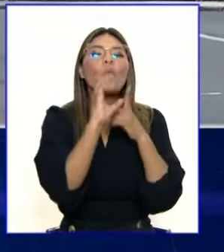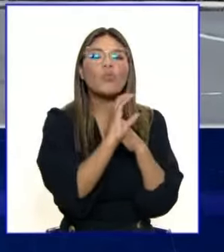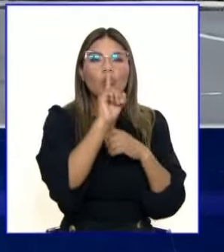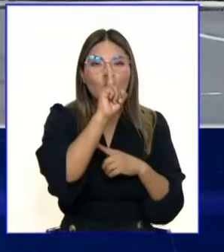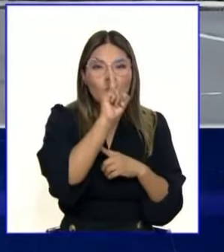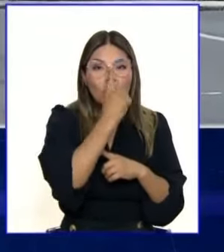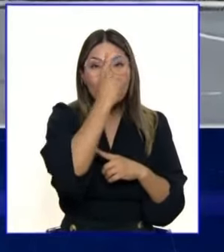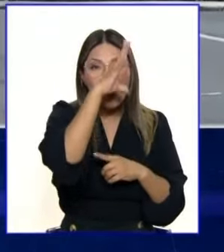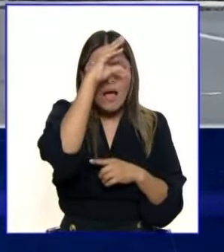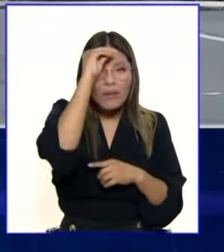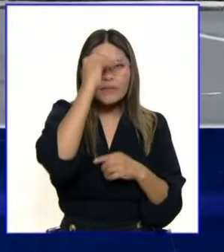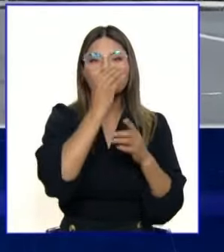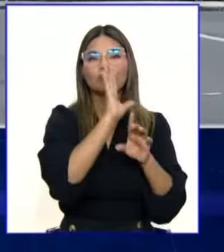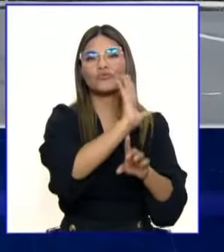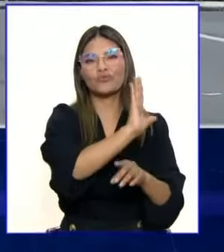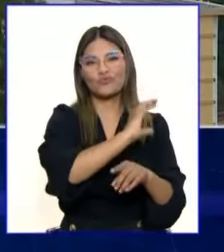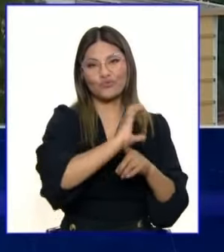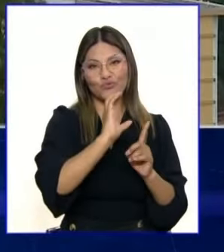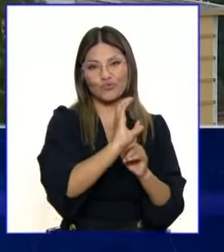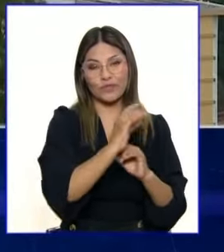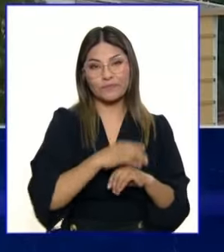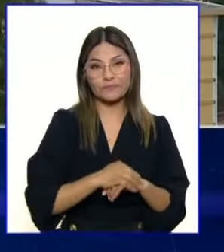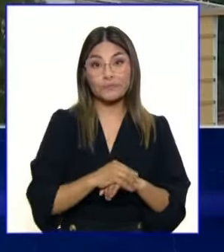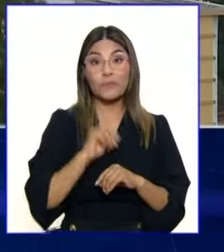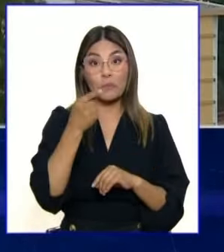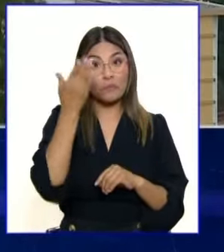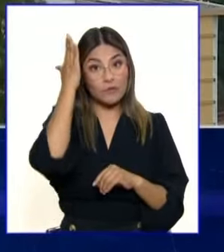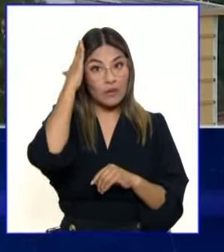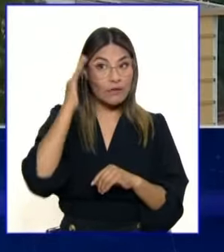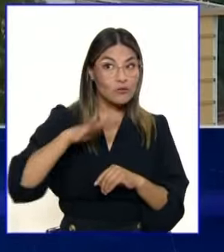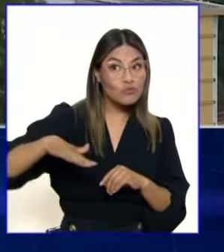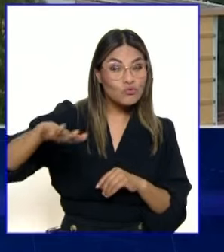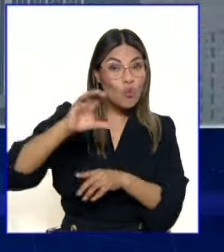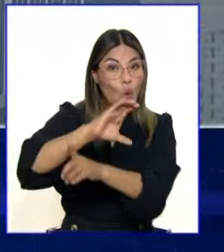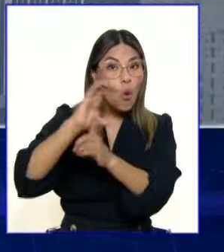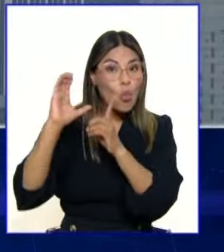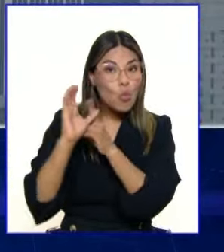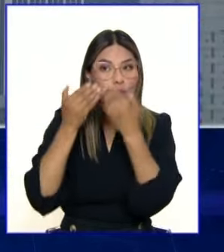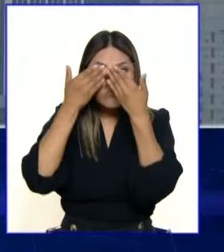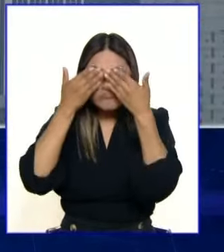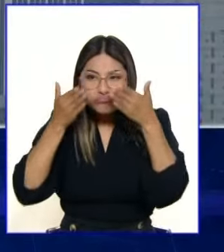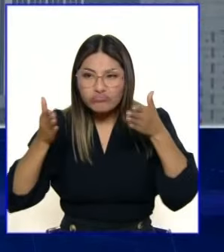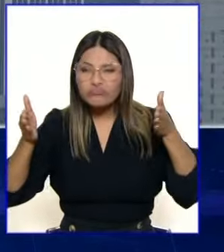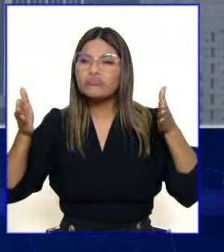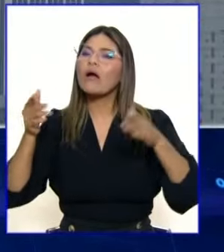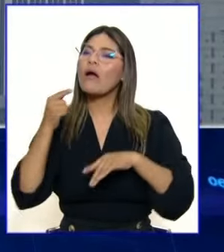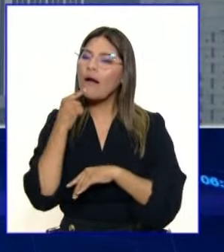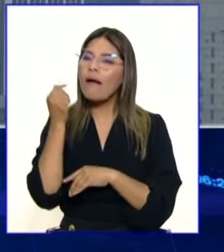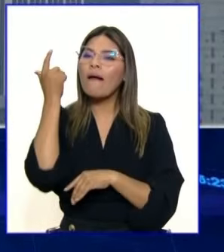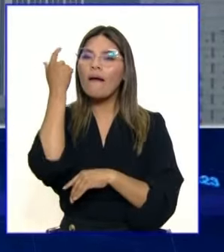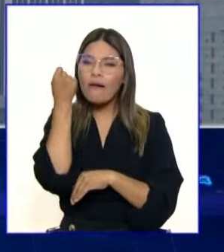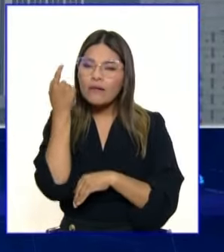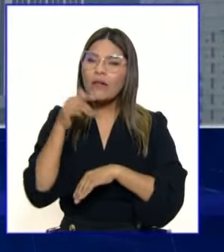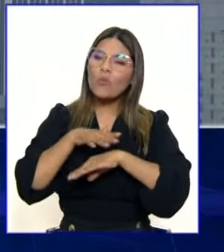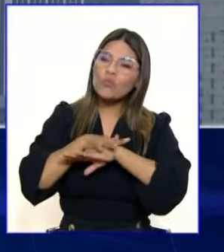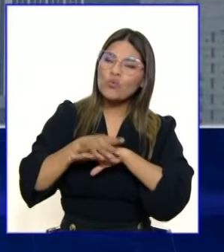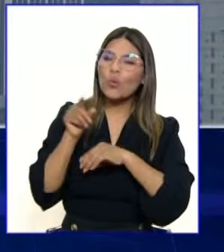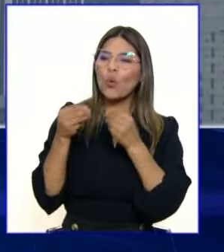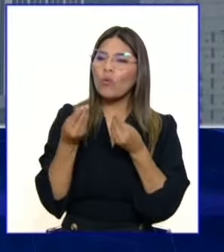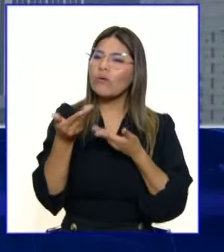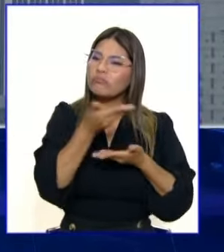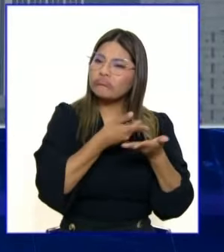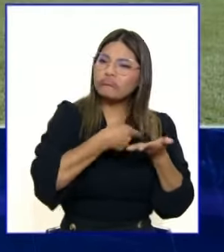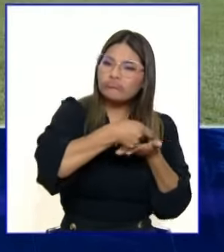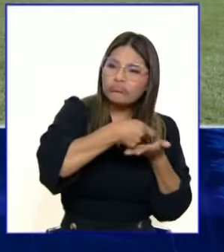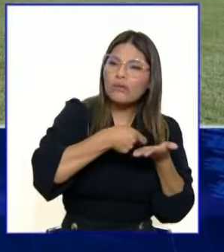Porque si uno entiende y comprende las culturas, puede entender las formas de hacer, las formas de cómo concluir una